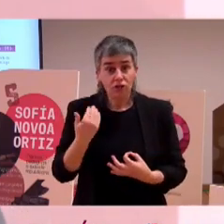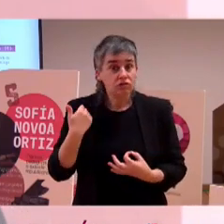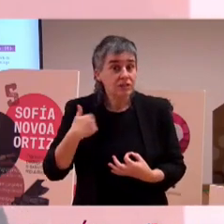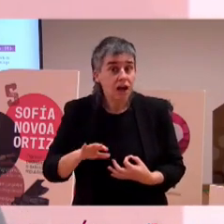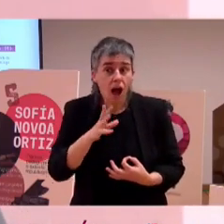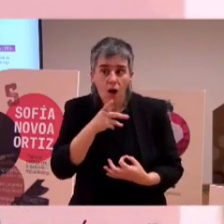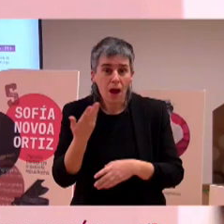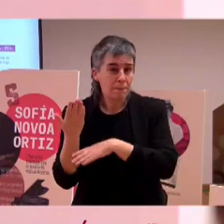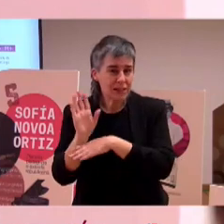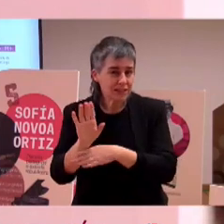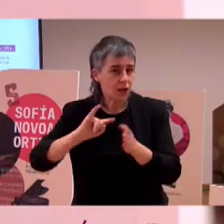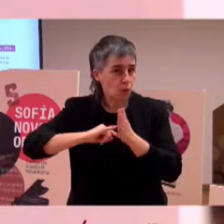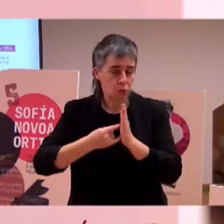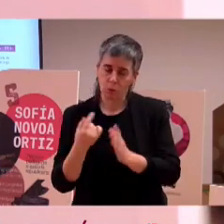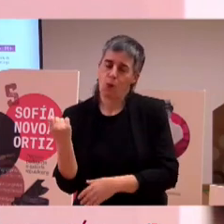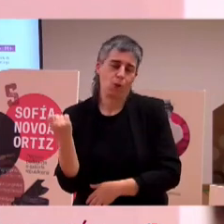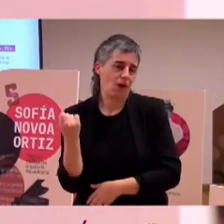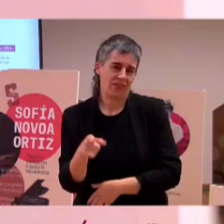non fai moita falta presentar o proxecto, xa estamos